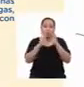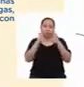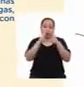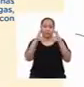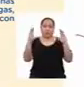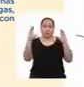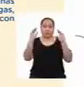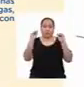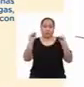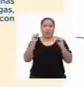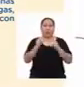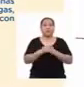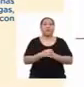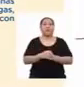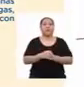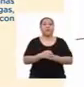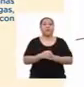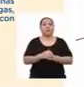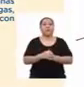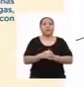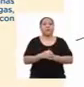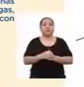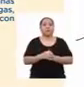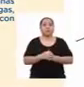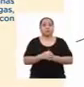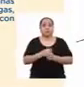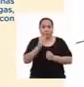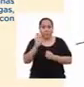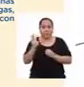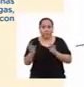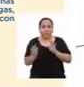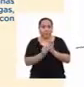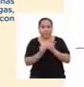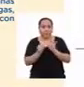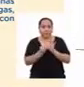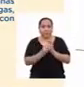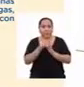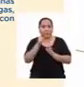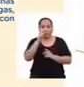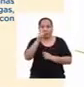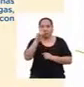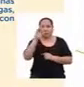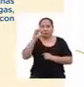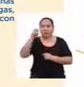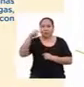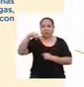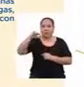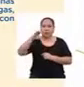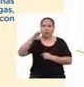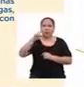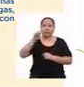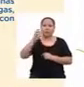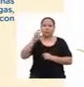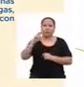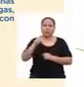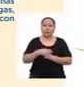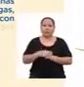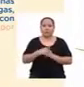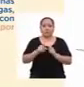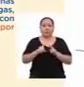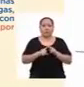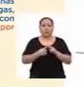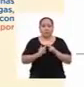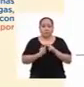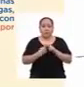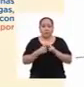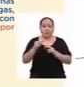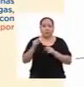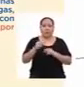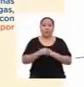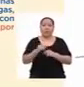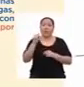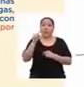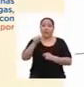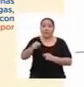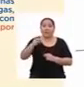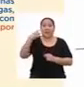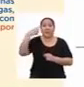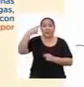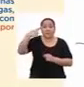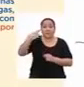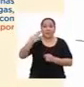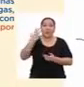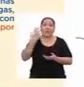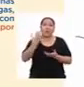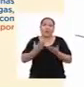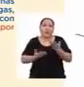seguido. Bien, Rodrigo. Podemos insertar un conector para iniciar la siguiente oración. Es por ello que